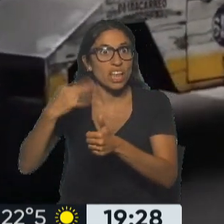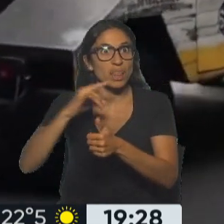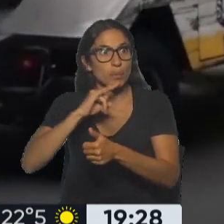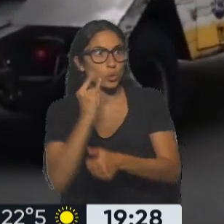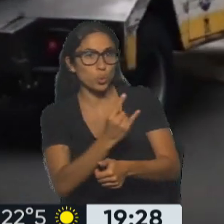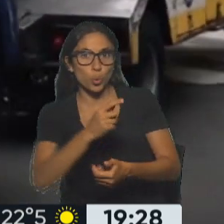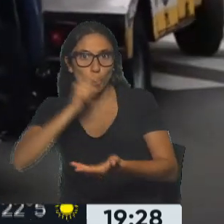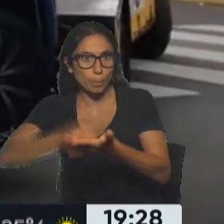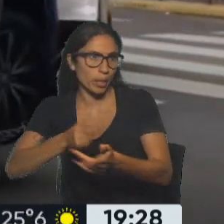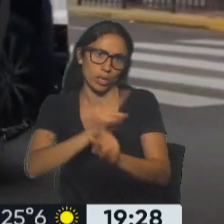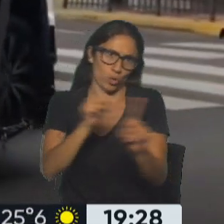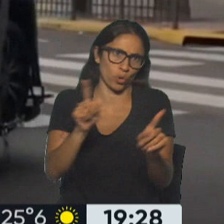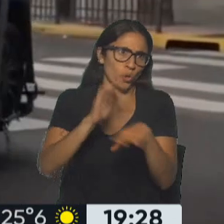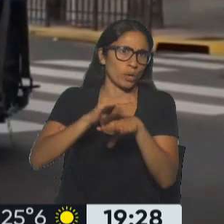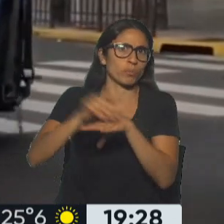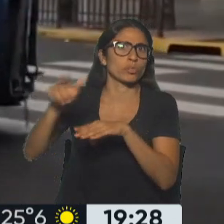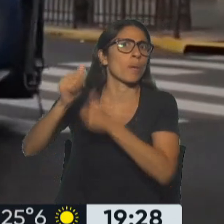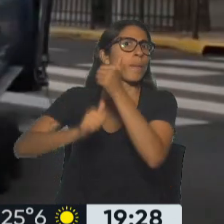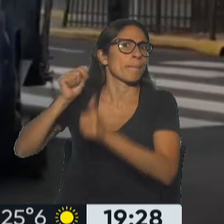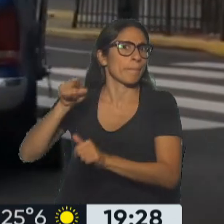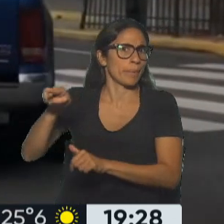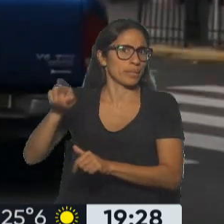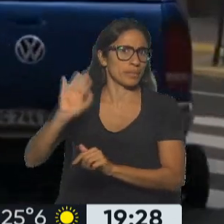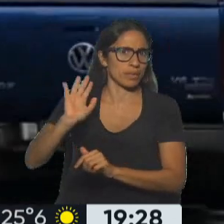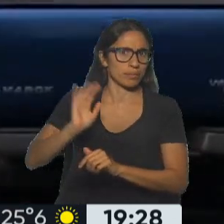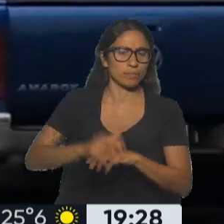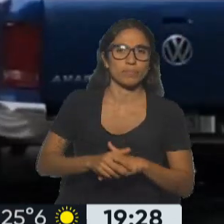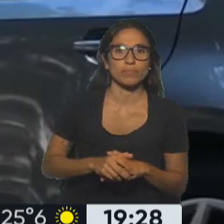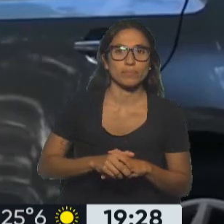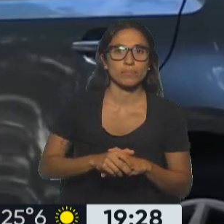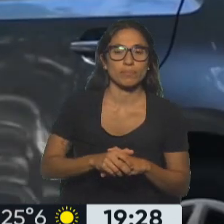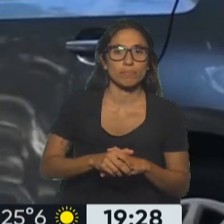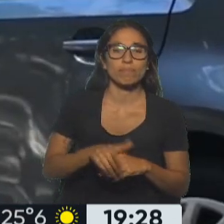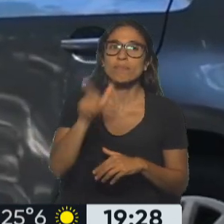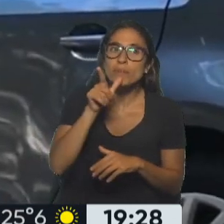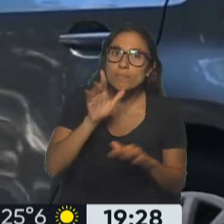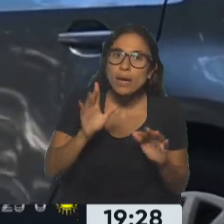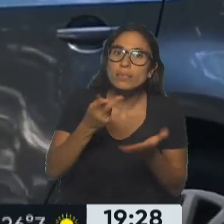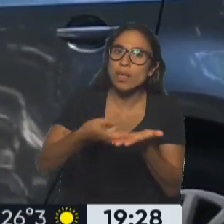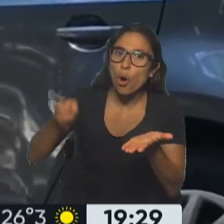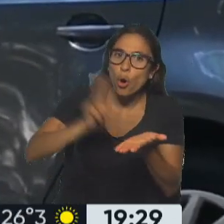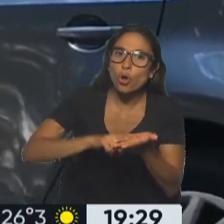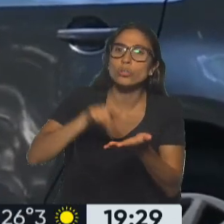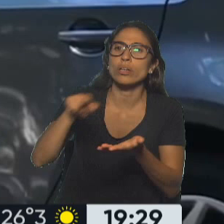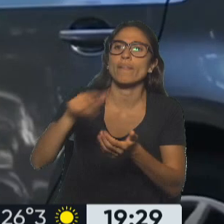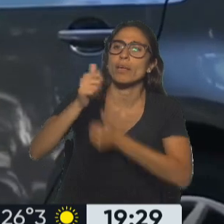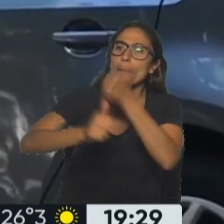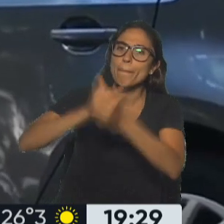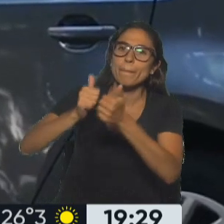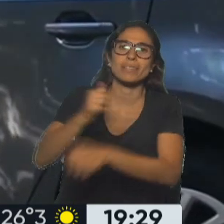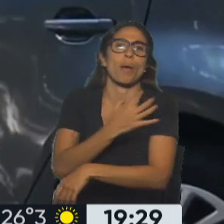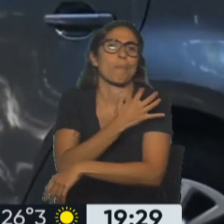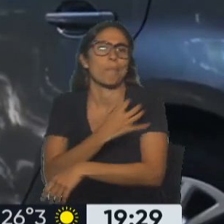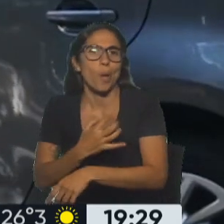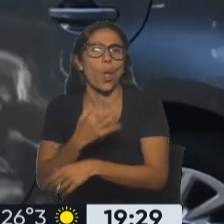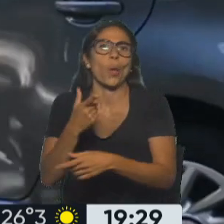y se da la situación estamos convencidos de que estamos en presencia una vez más de una empresa pobre formalmente conforme reflejan